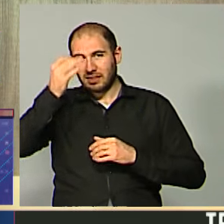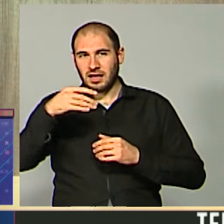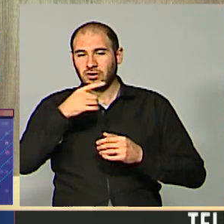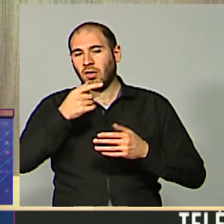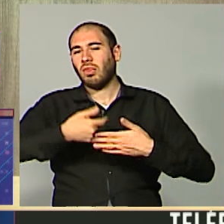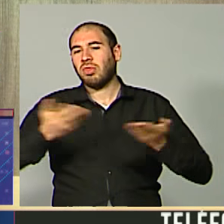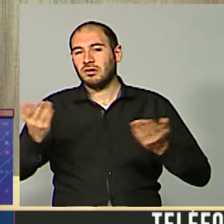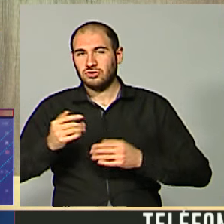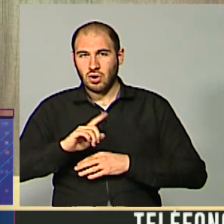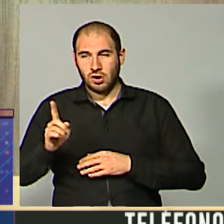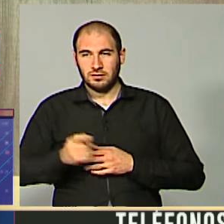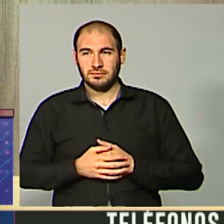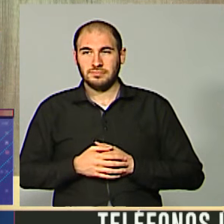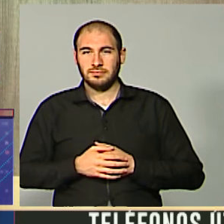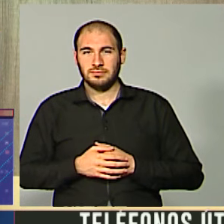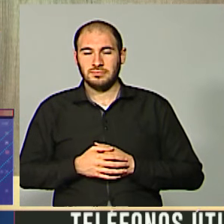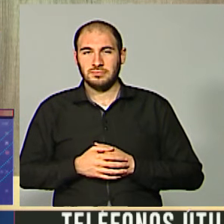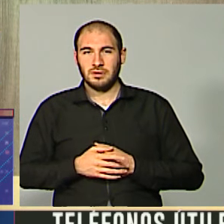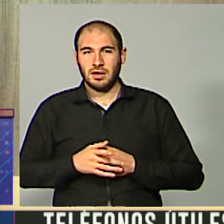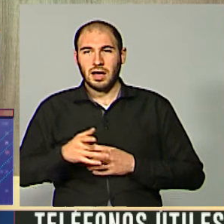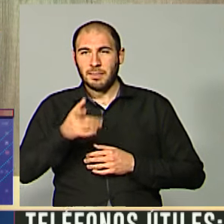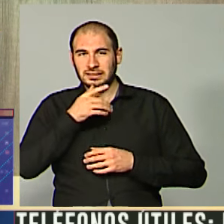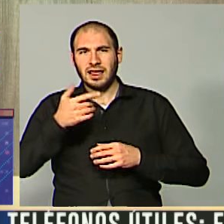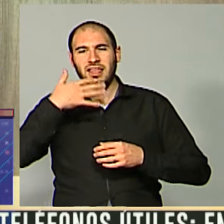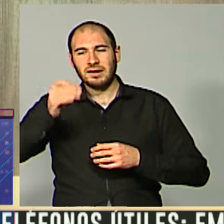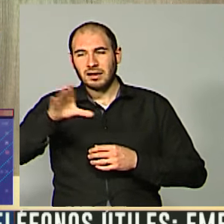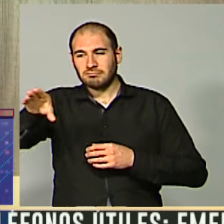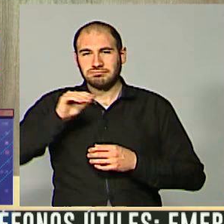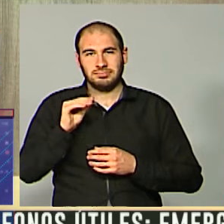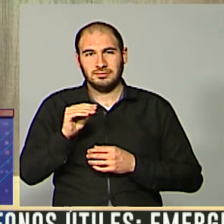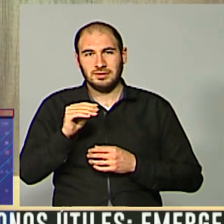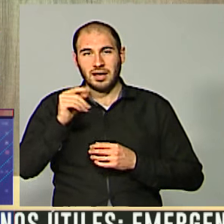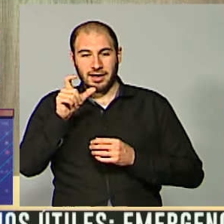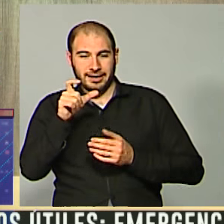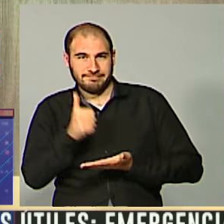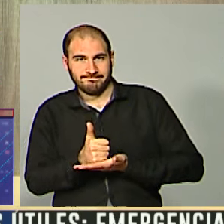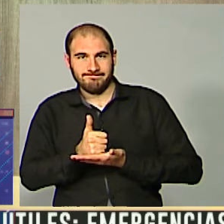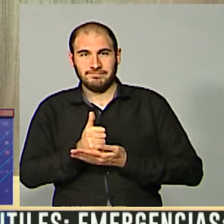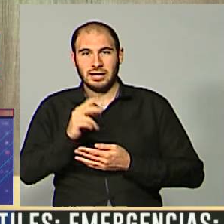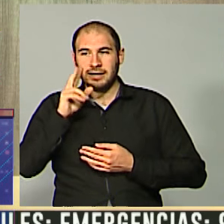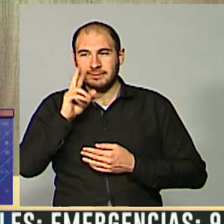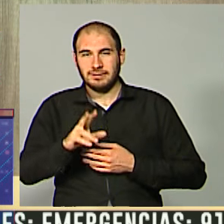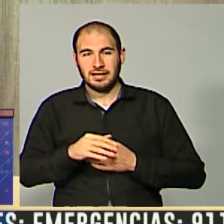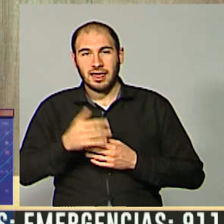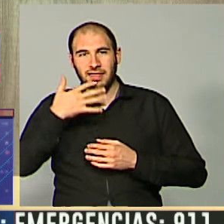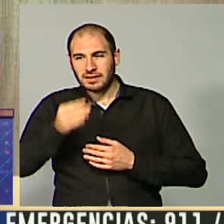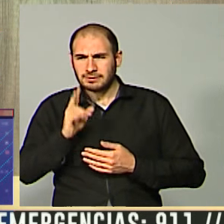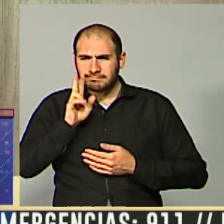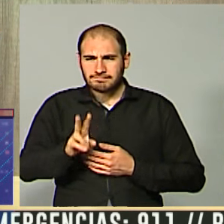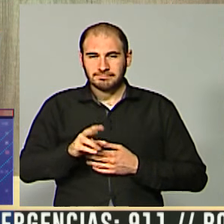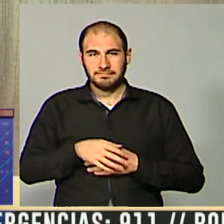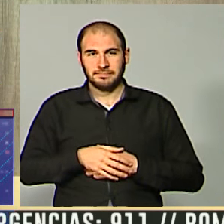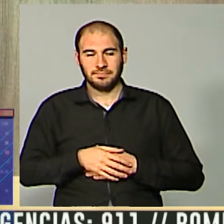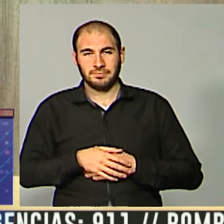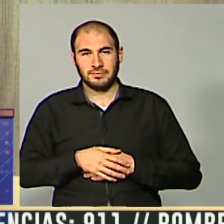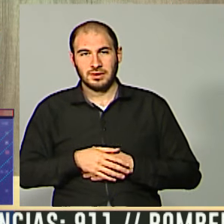panfletaria, sino que sea un trozo de la realidad y que uno desde ahí, viendo esa realidad,